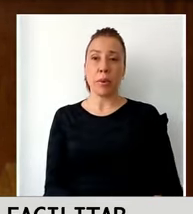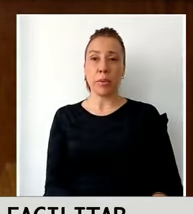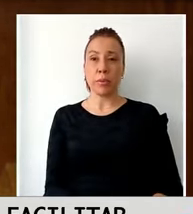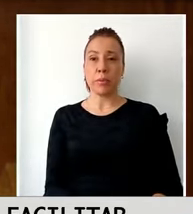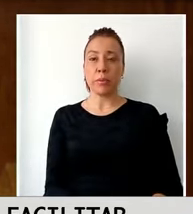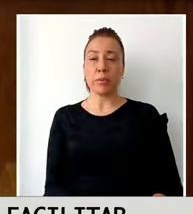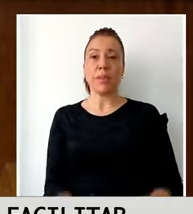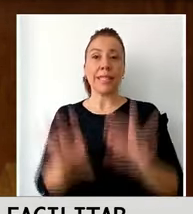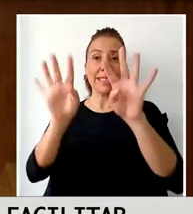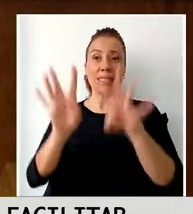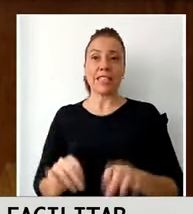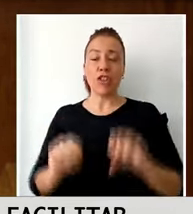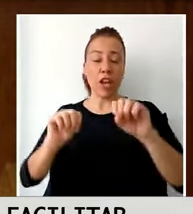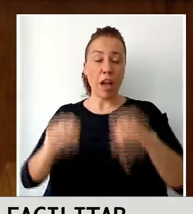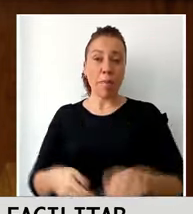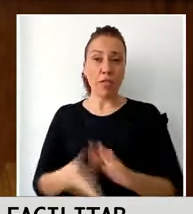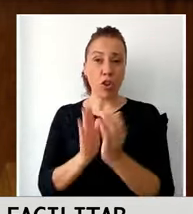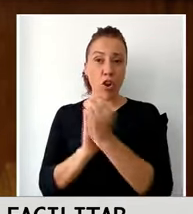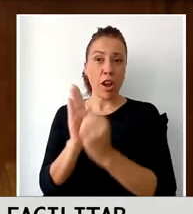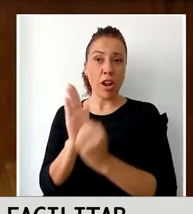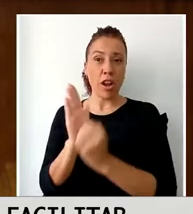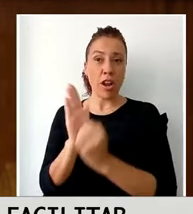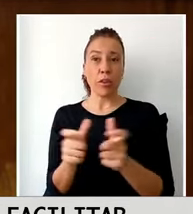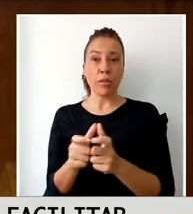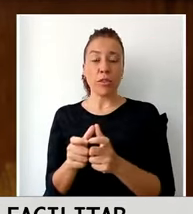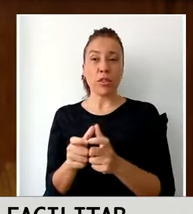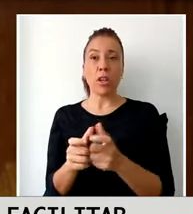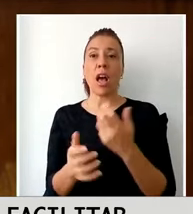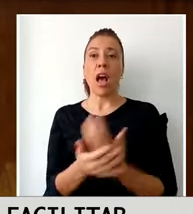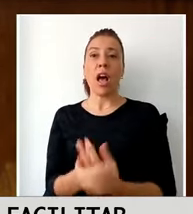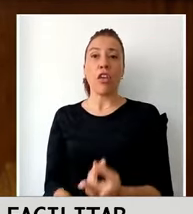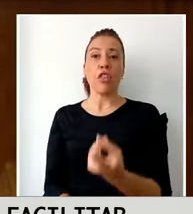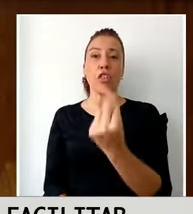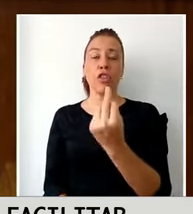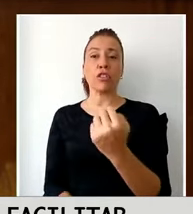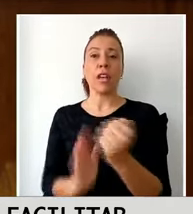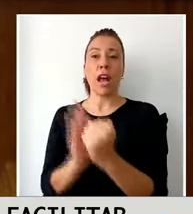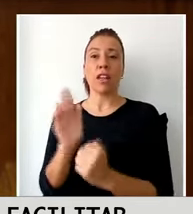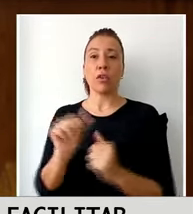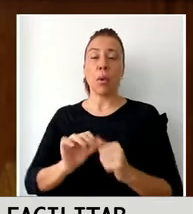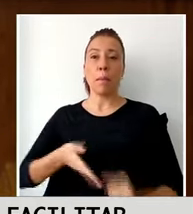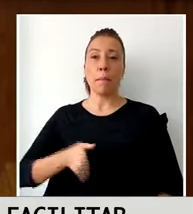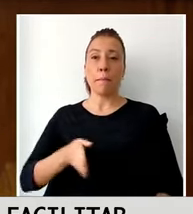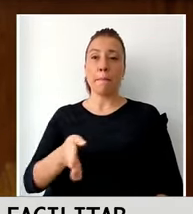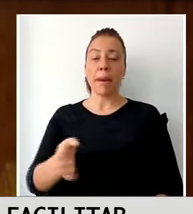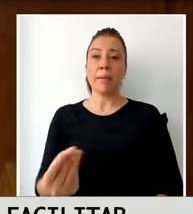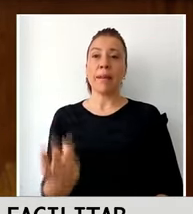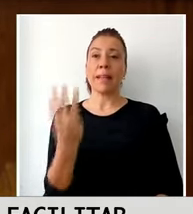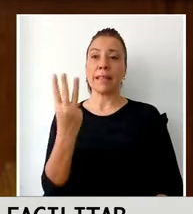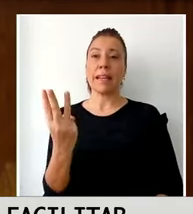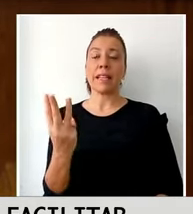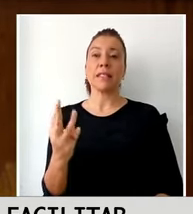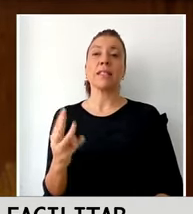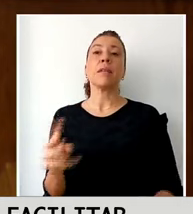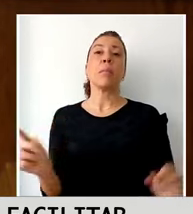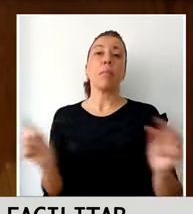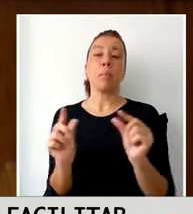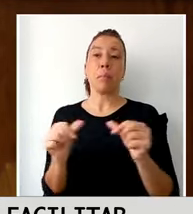aprobado en particular por la comisión consta de dos artículos permanentes y tres disposiciones transitorias